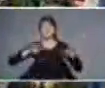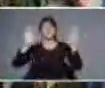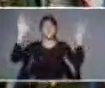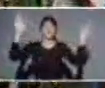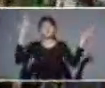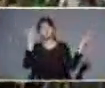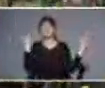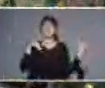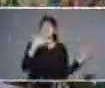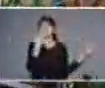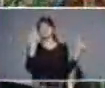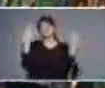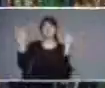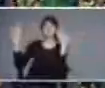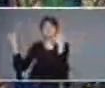Cruz